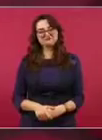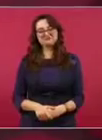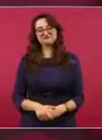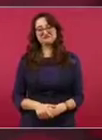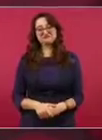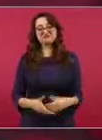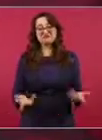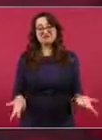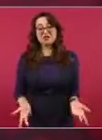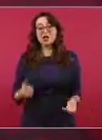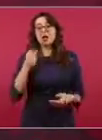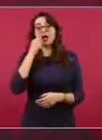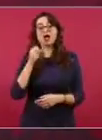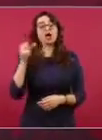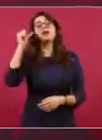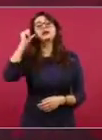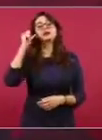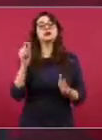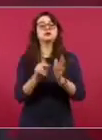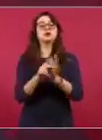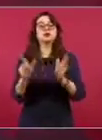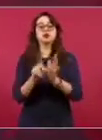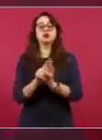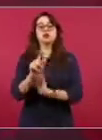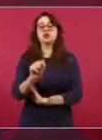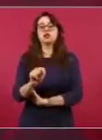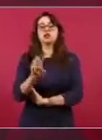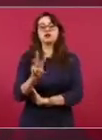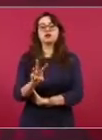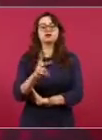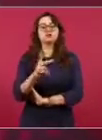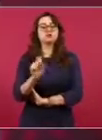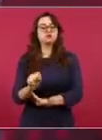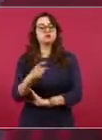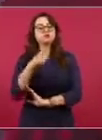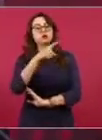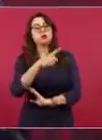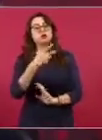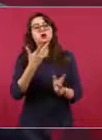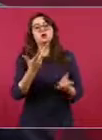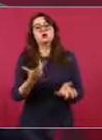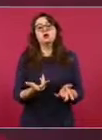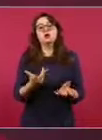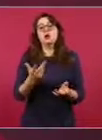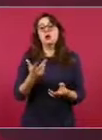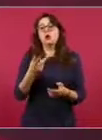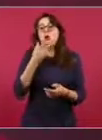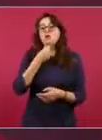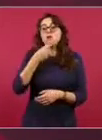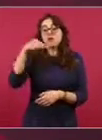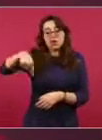en donde dice Krause, que es un